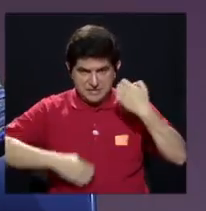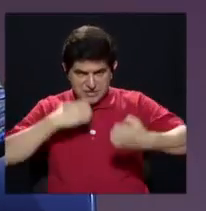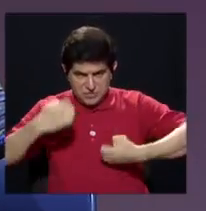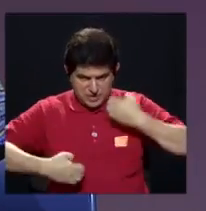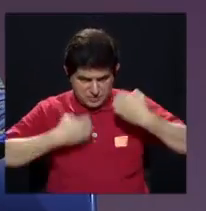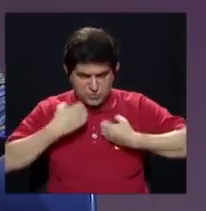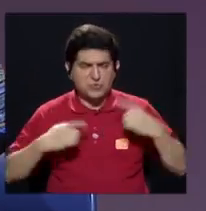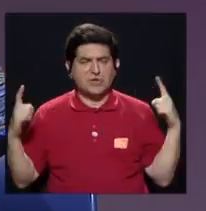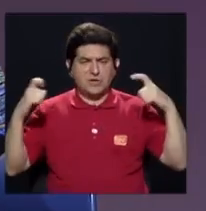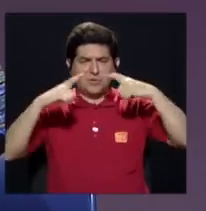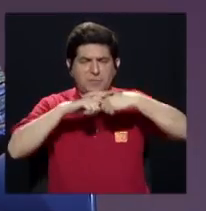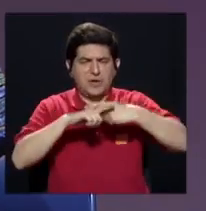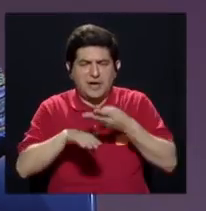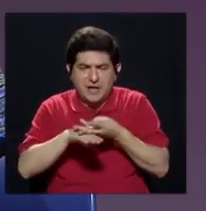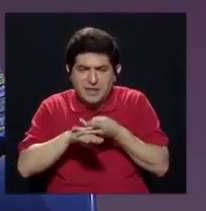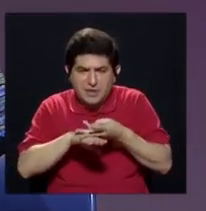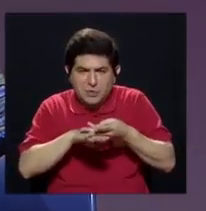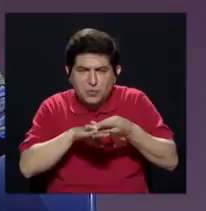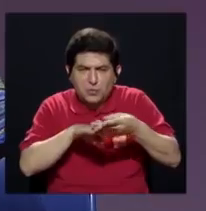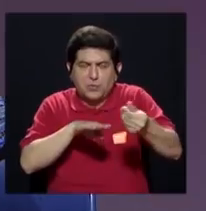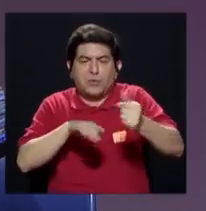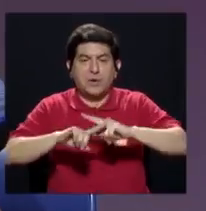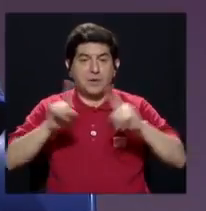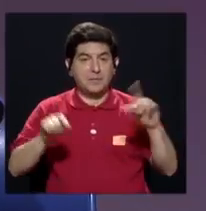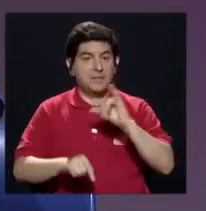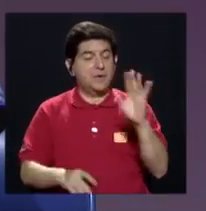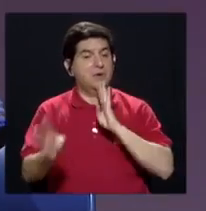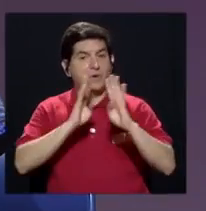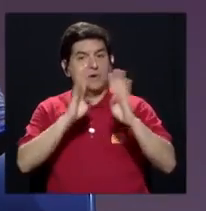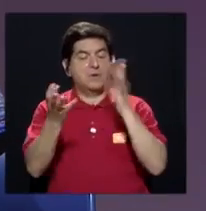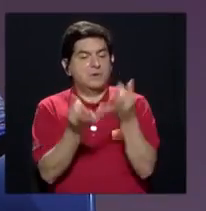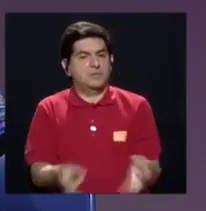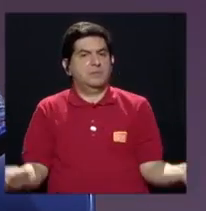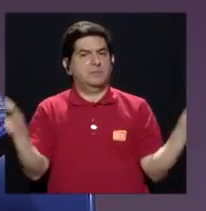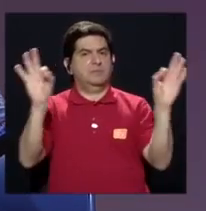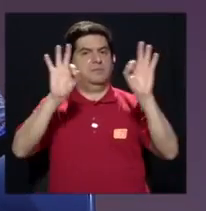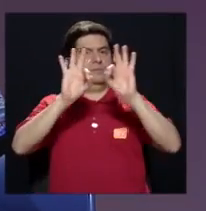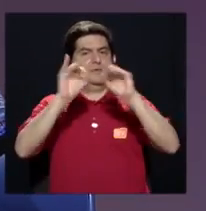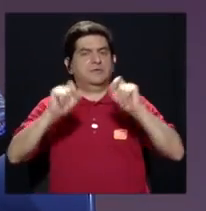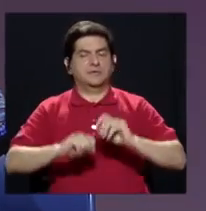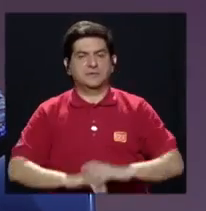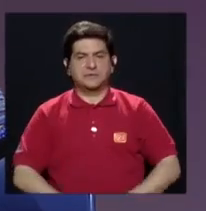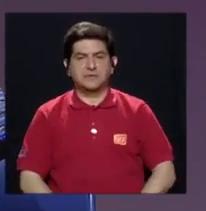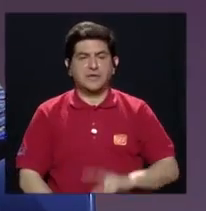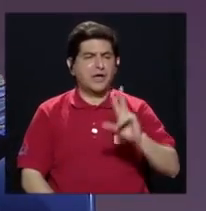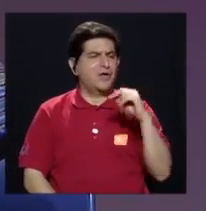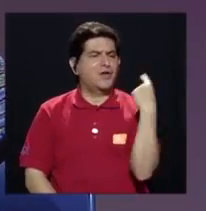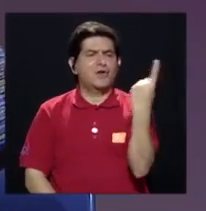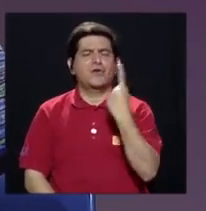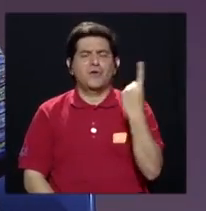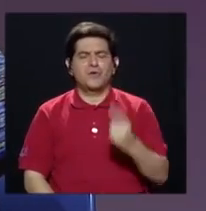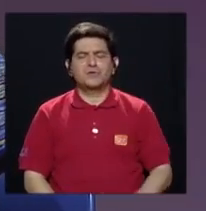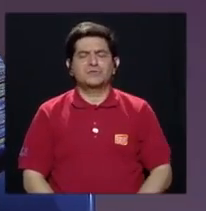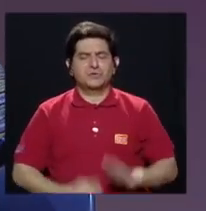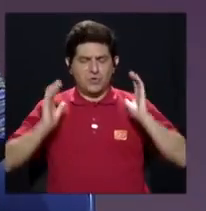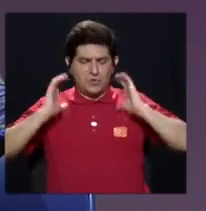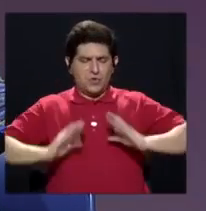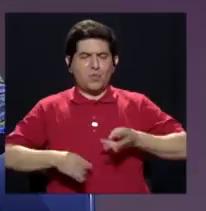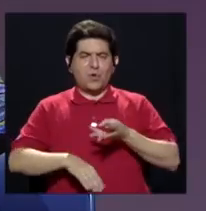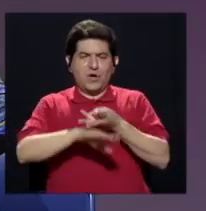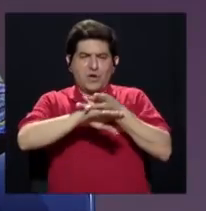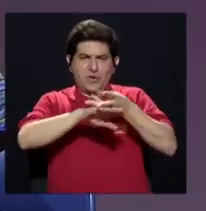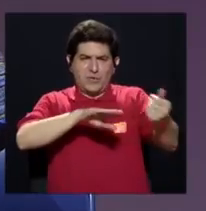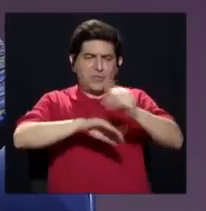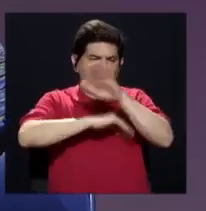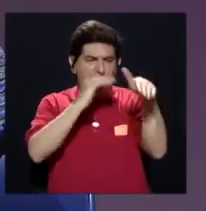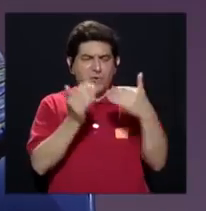y complejos pero también empezamos a hablar de que es importante no solo sanar la corporalidad